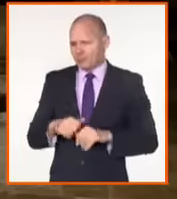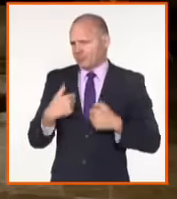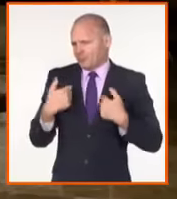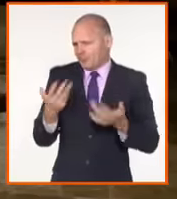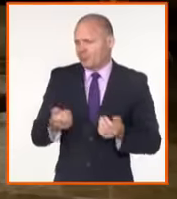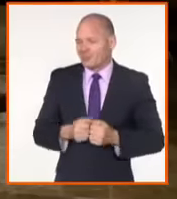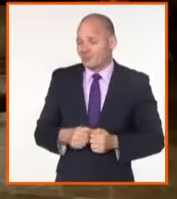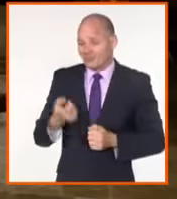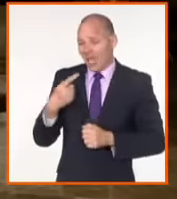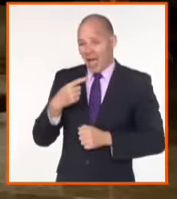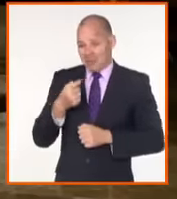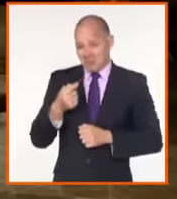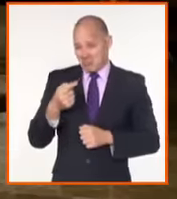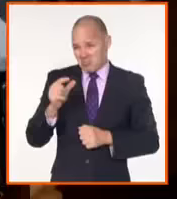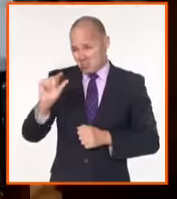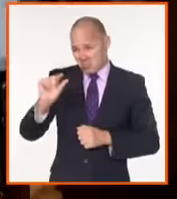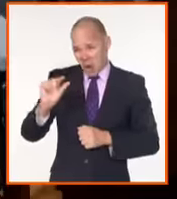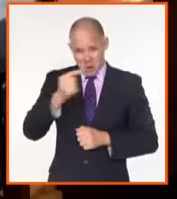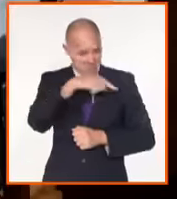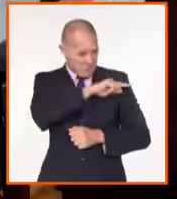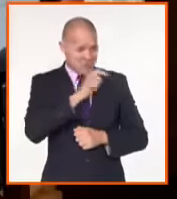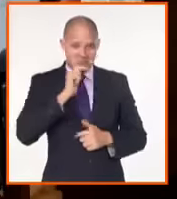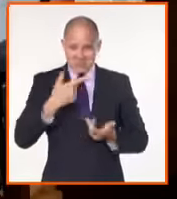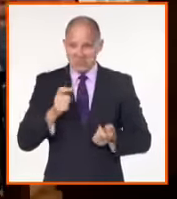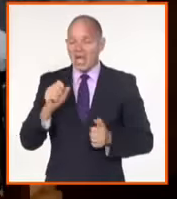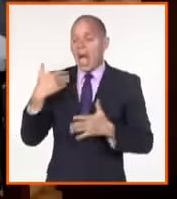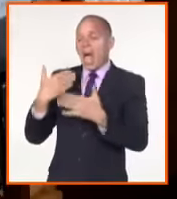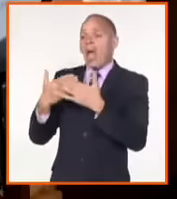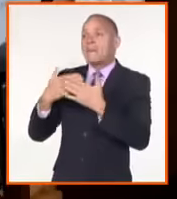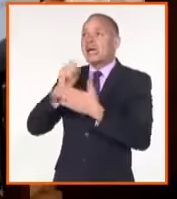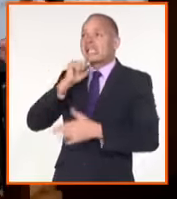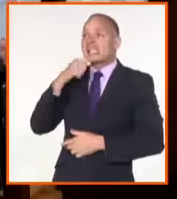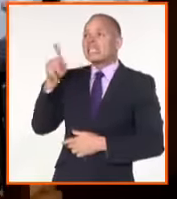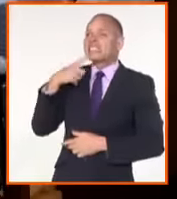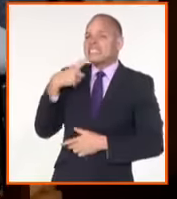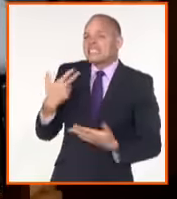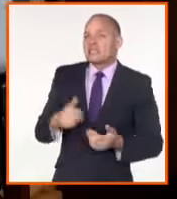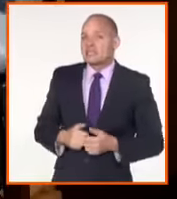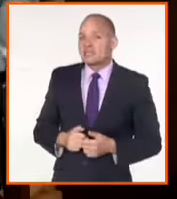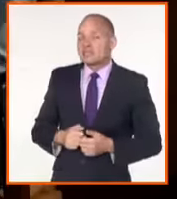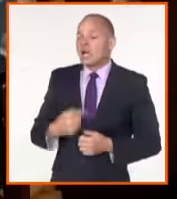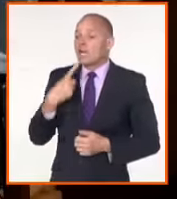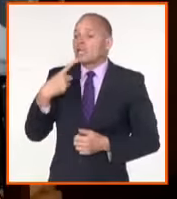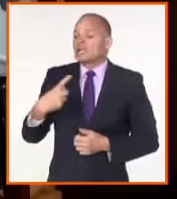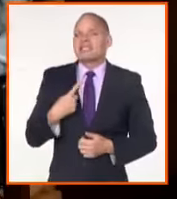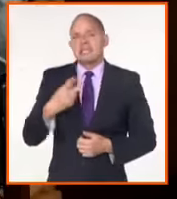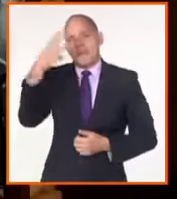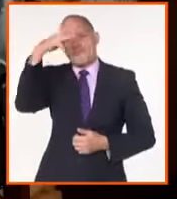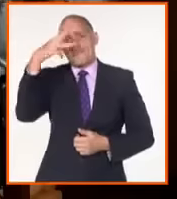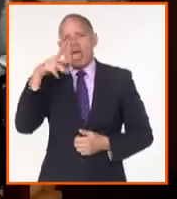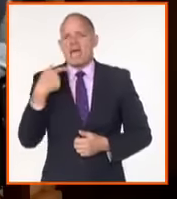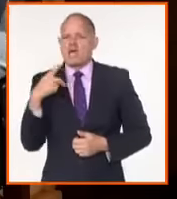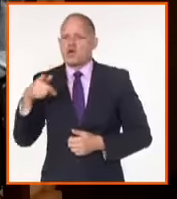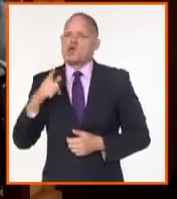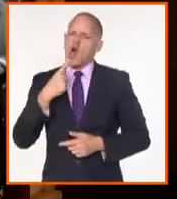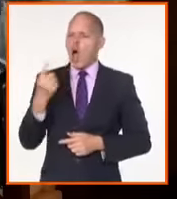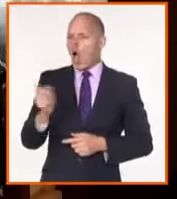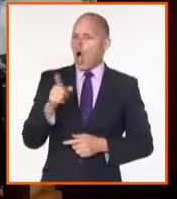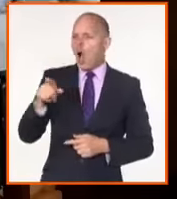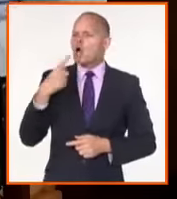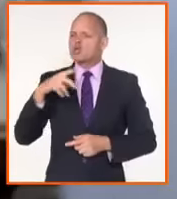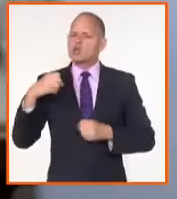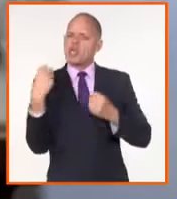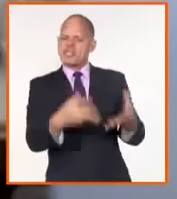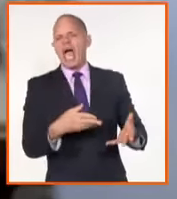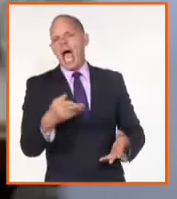presionar a una compañía mexicana diciendo que nos regalaban el petróleo, porque les regalaban el petróleo de Cuba. O sea que por donde quiera aparecen presiones, por donde quiera se